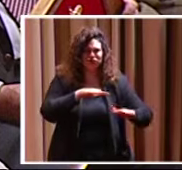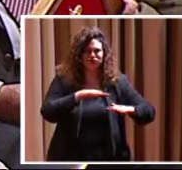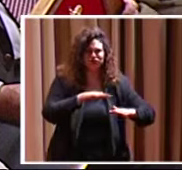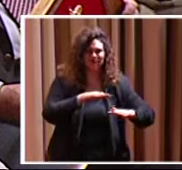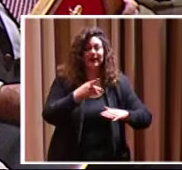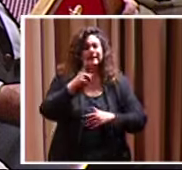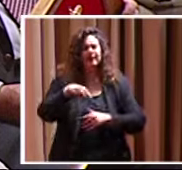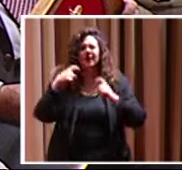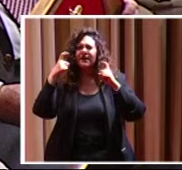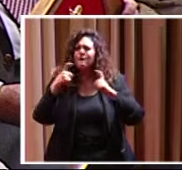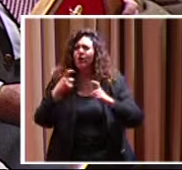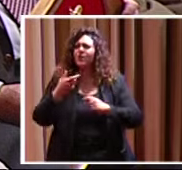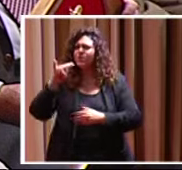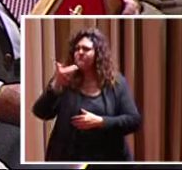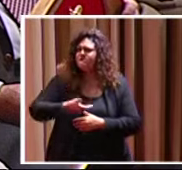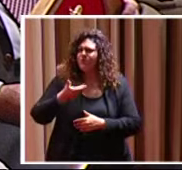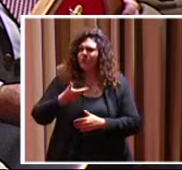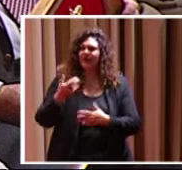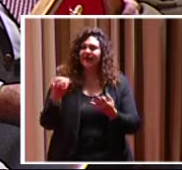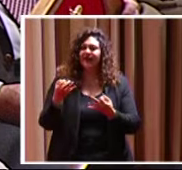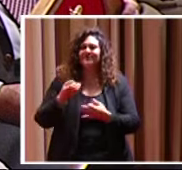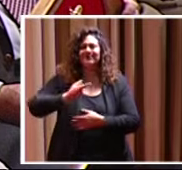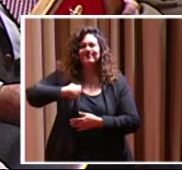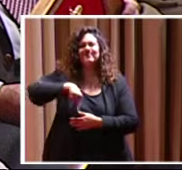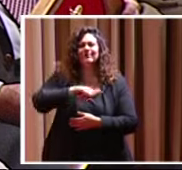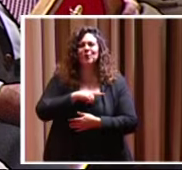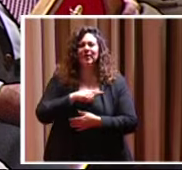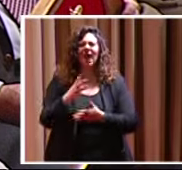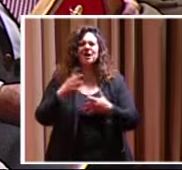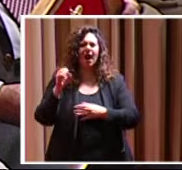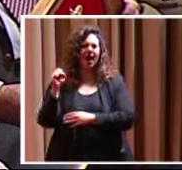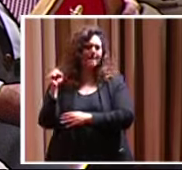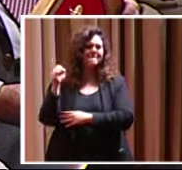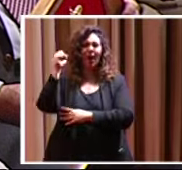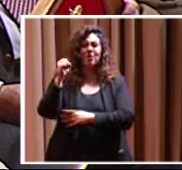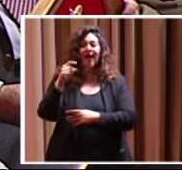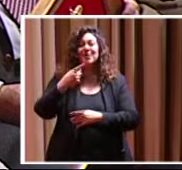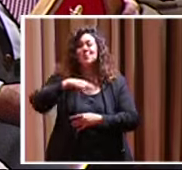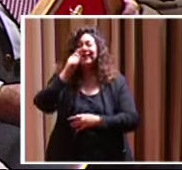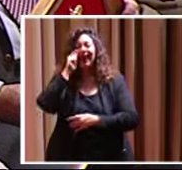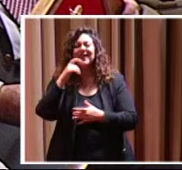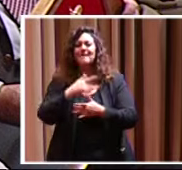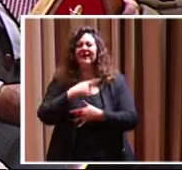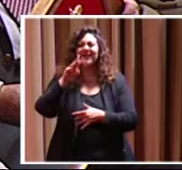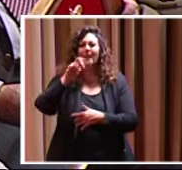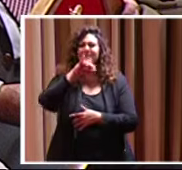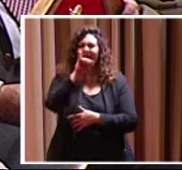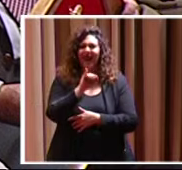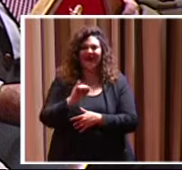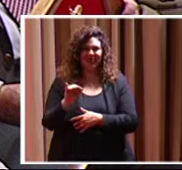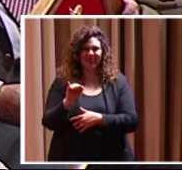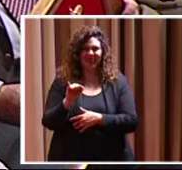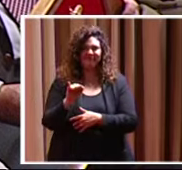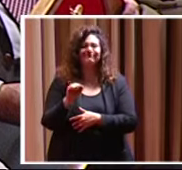un emprendimiento grande, el de nuestra gran campeona, nuestra querida María Pérez, que supo